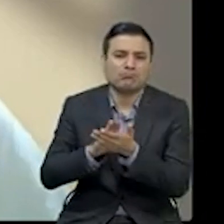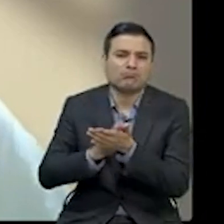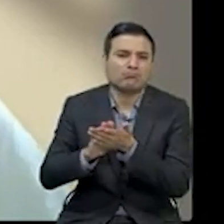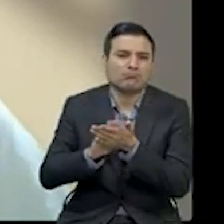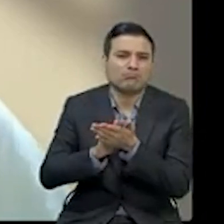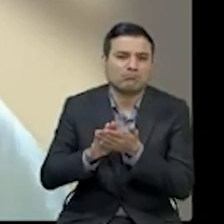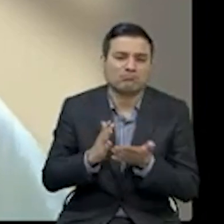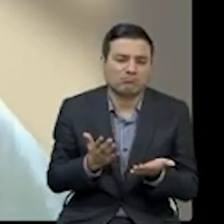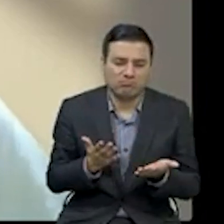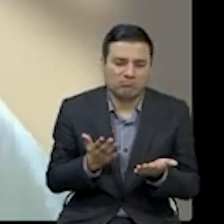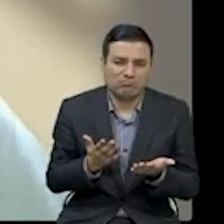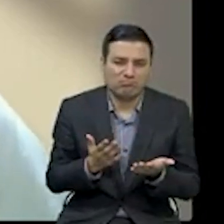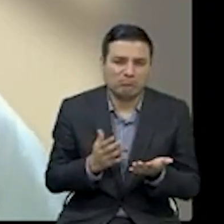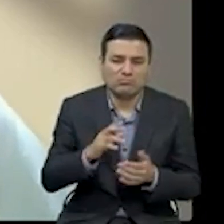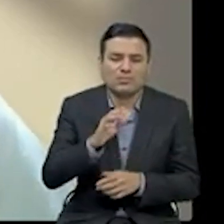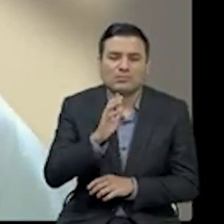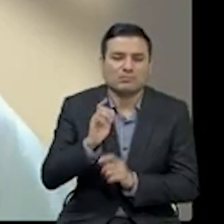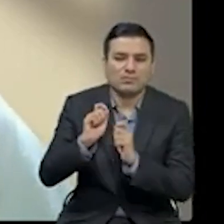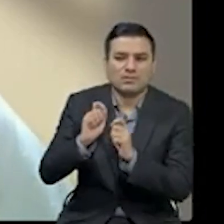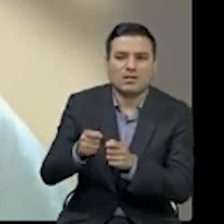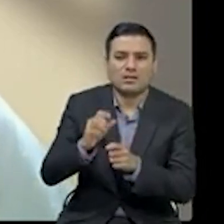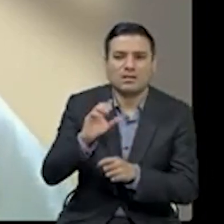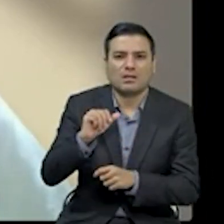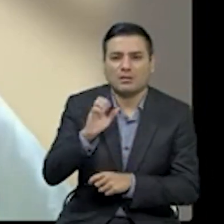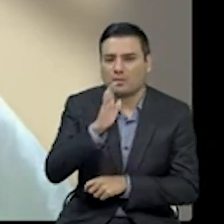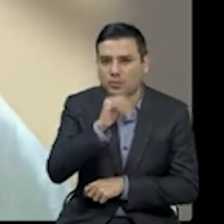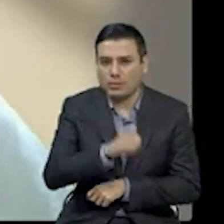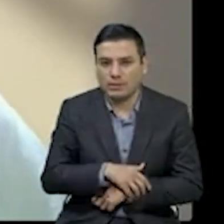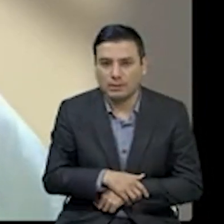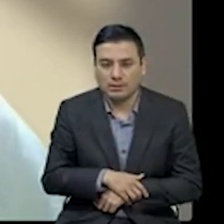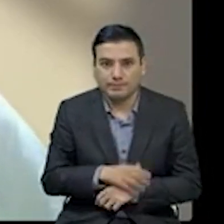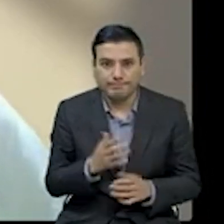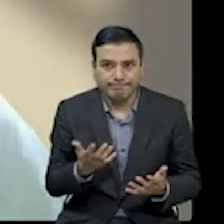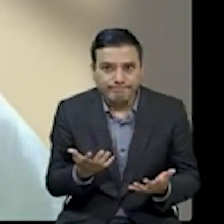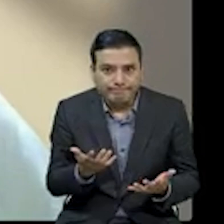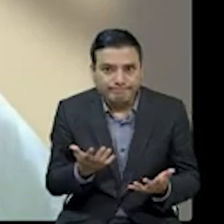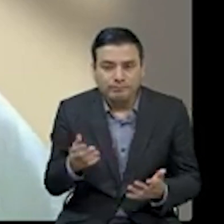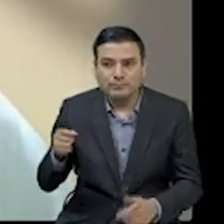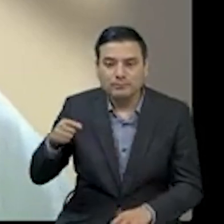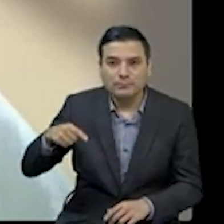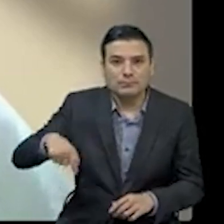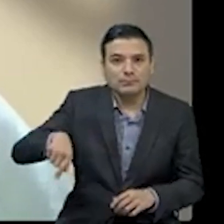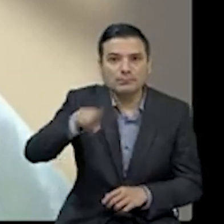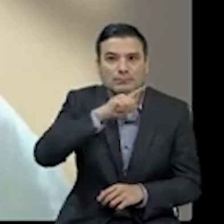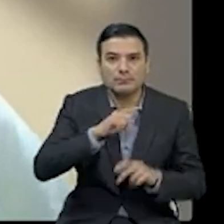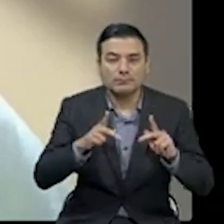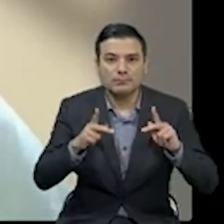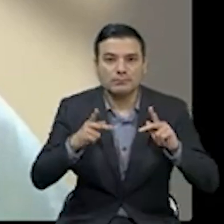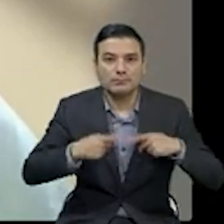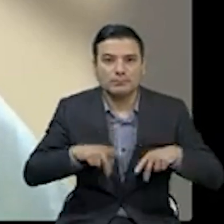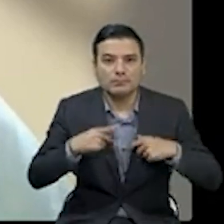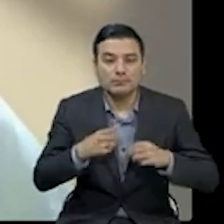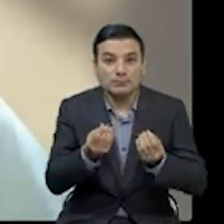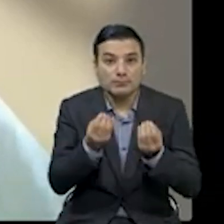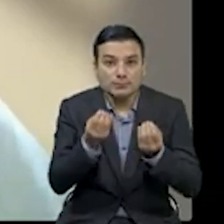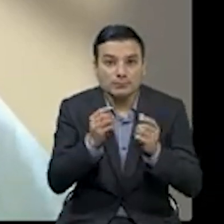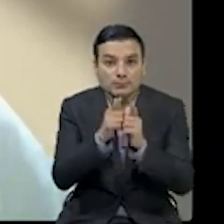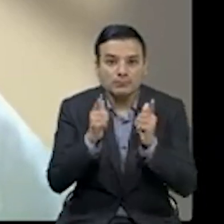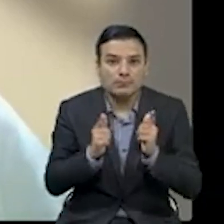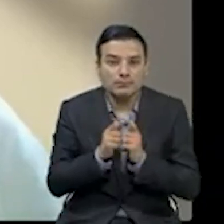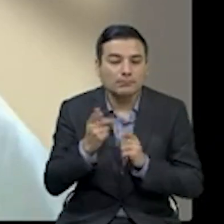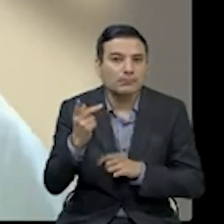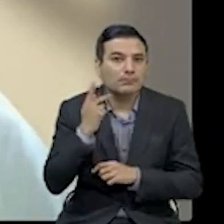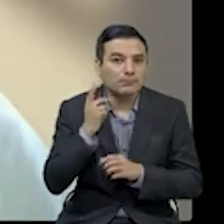si somos sensatos y serenos, sabremos que en su inmensa mayoría no eran afiliados a ningún partido